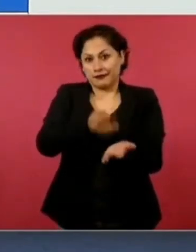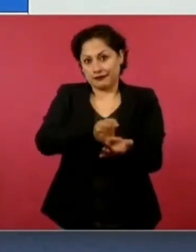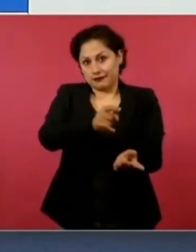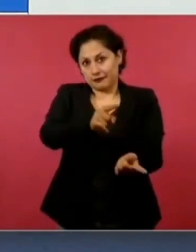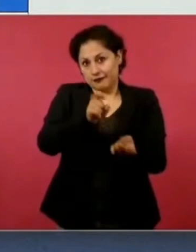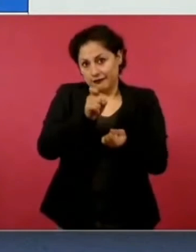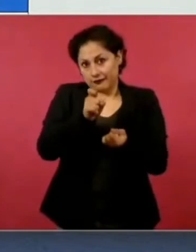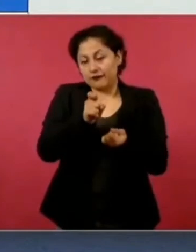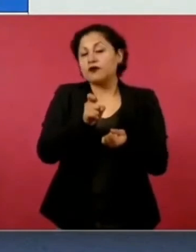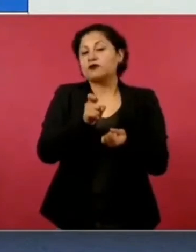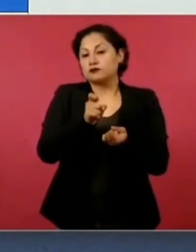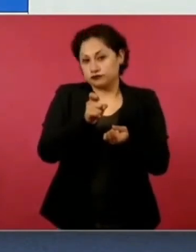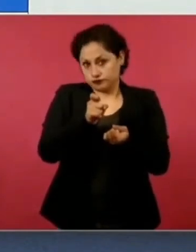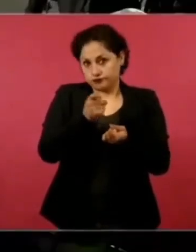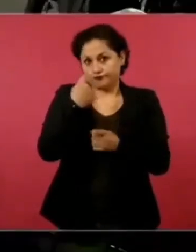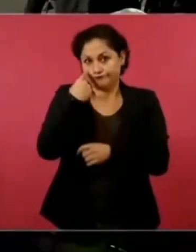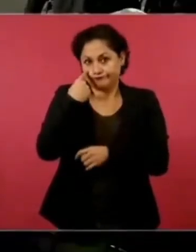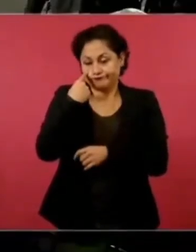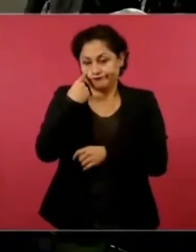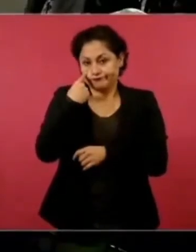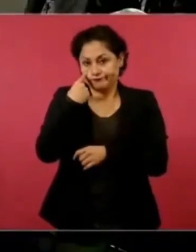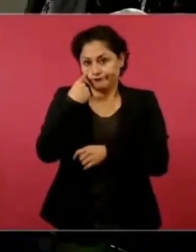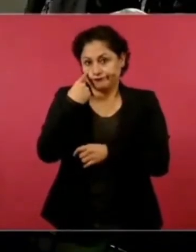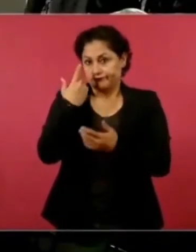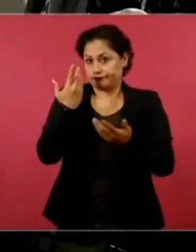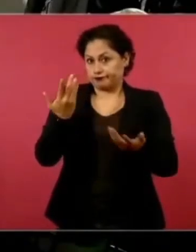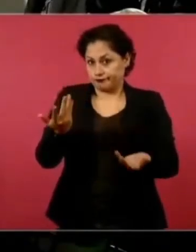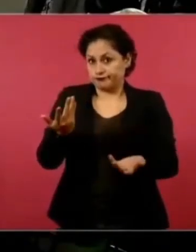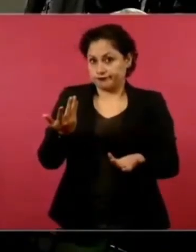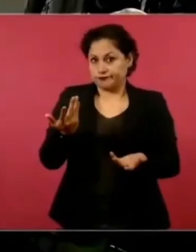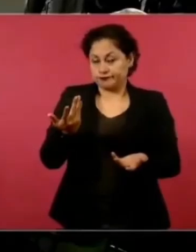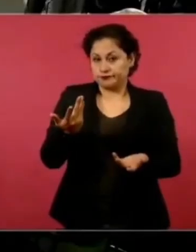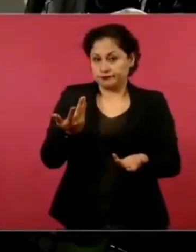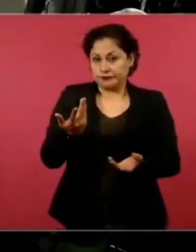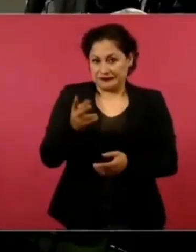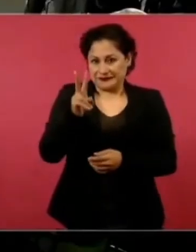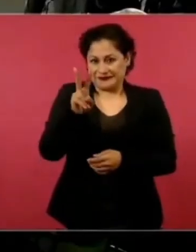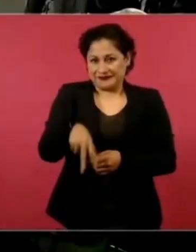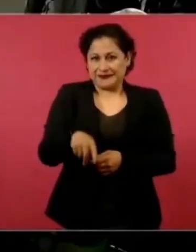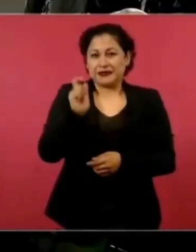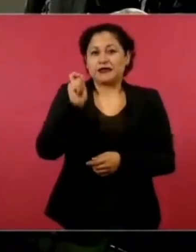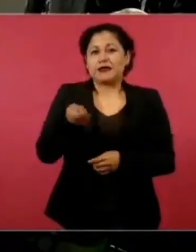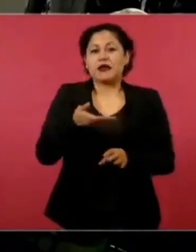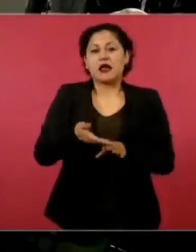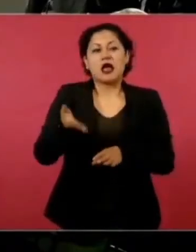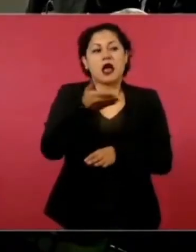Para que vean que ya no están los tecnócratas